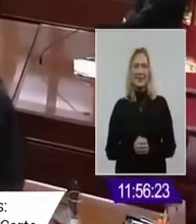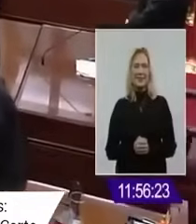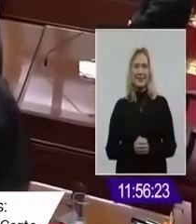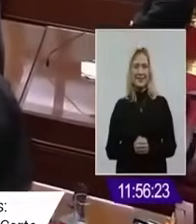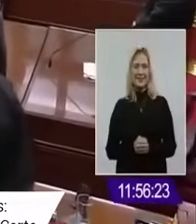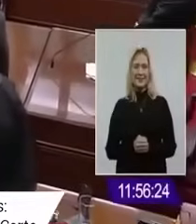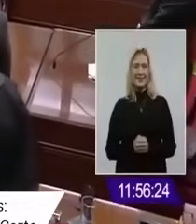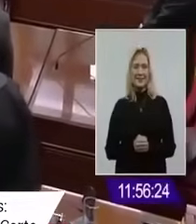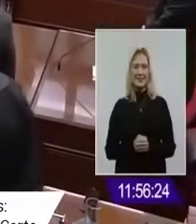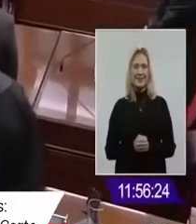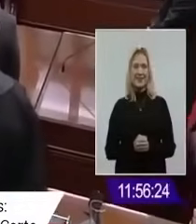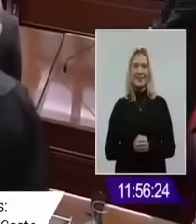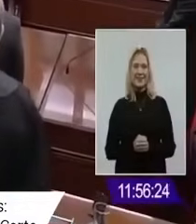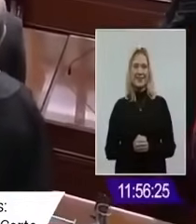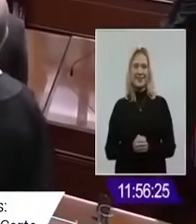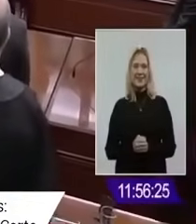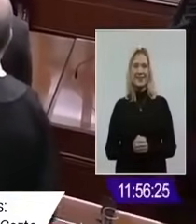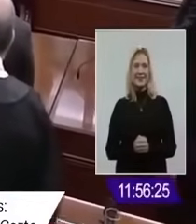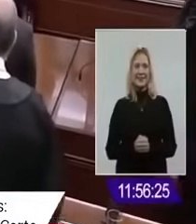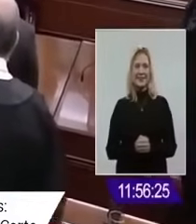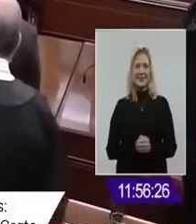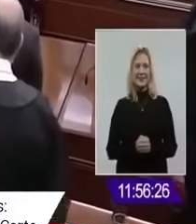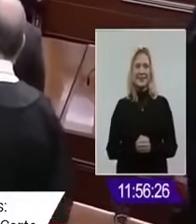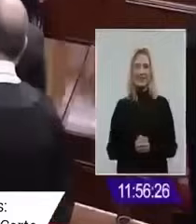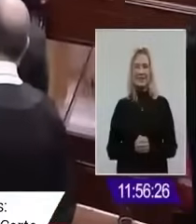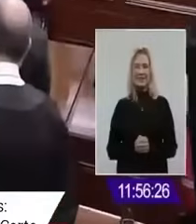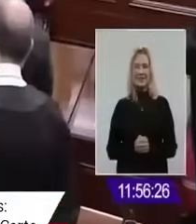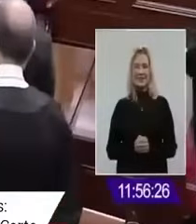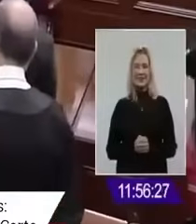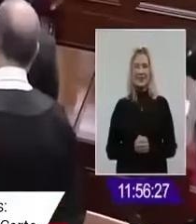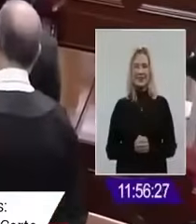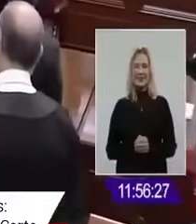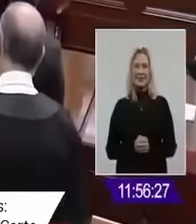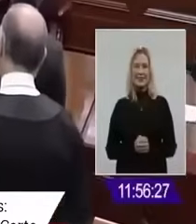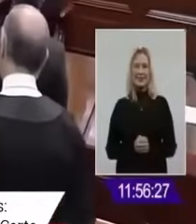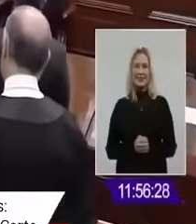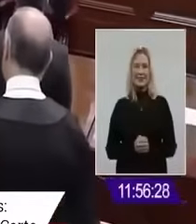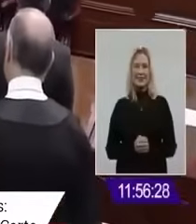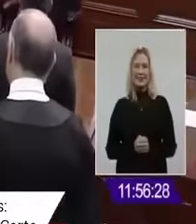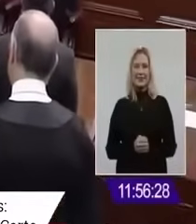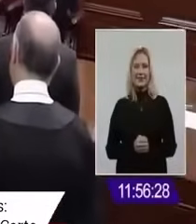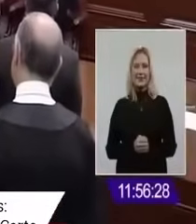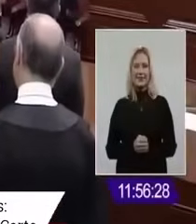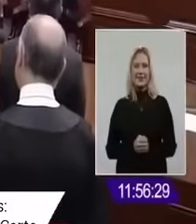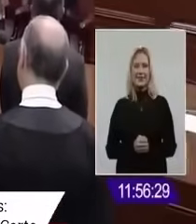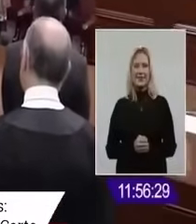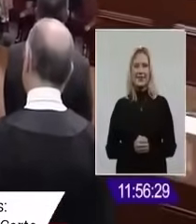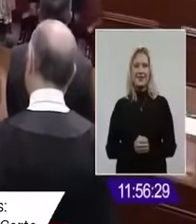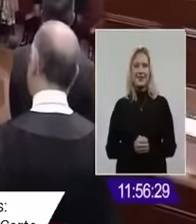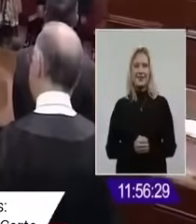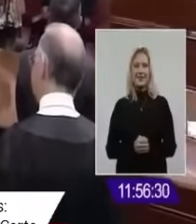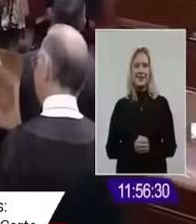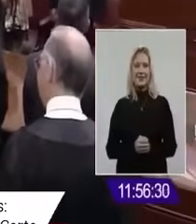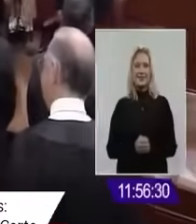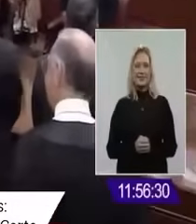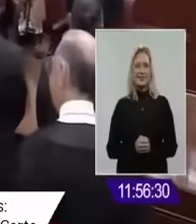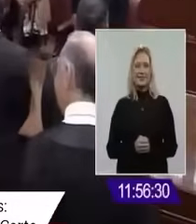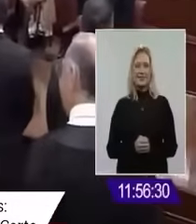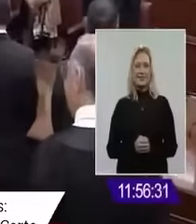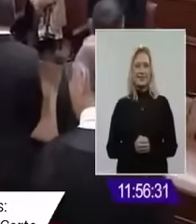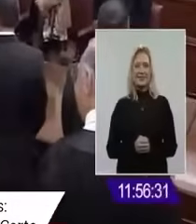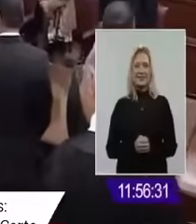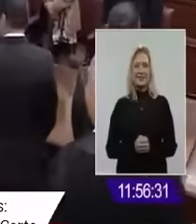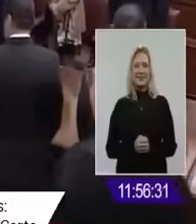análisis, estas opiniones, pues delante no solamente de todos los demás ministros y ministras, sino particularmente de